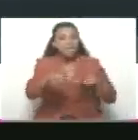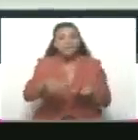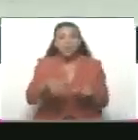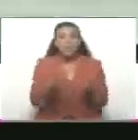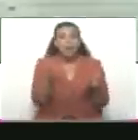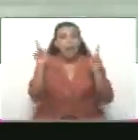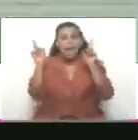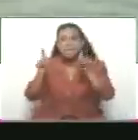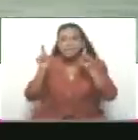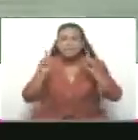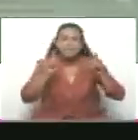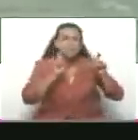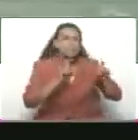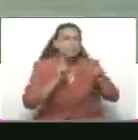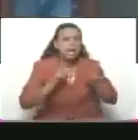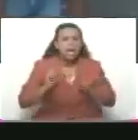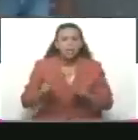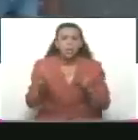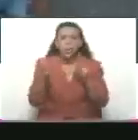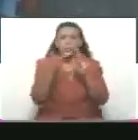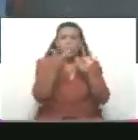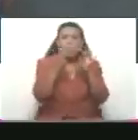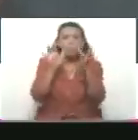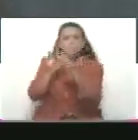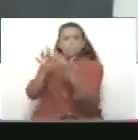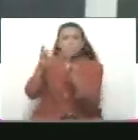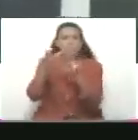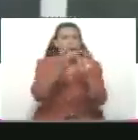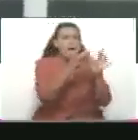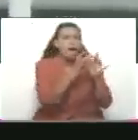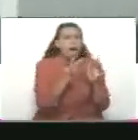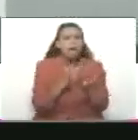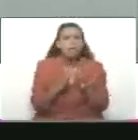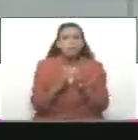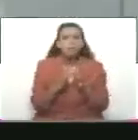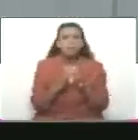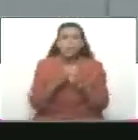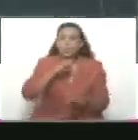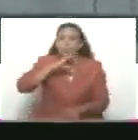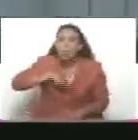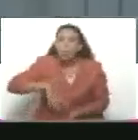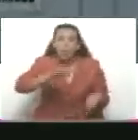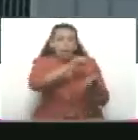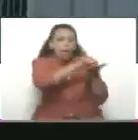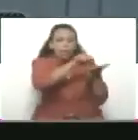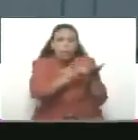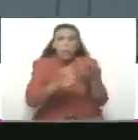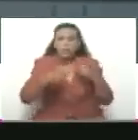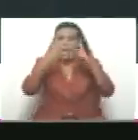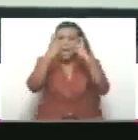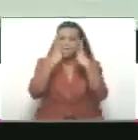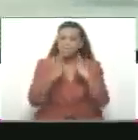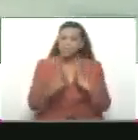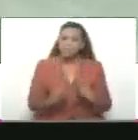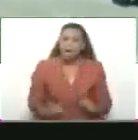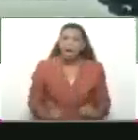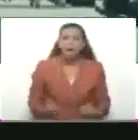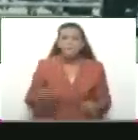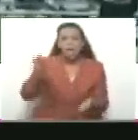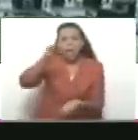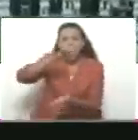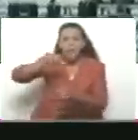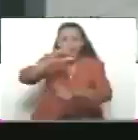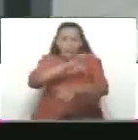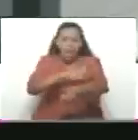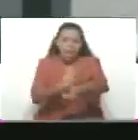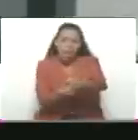está con redes internas para que la lo que son historia para lo que son exámenes todos puedan ser hechos a